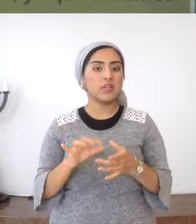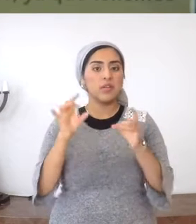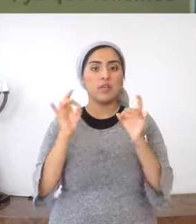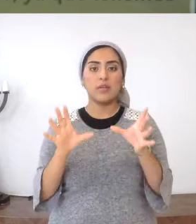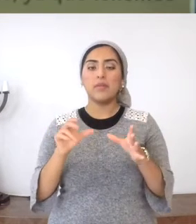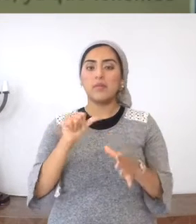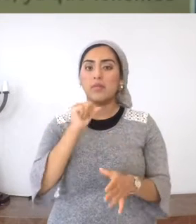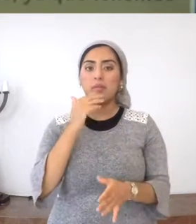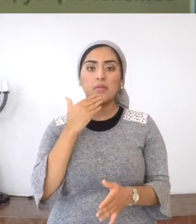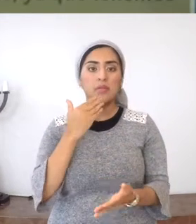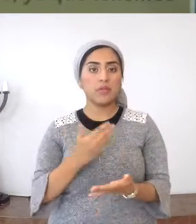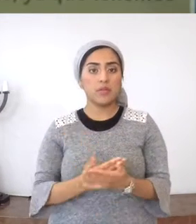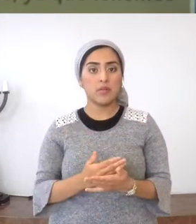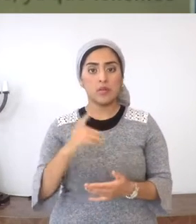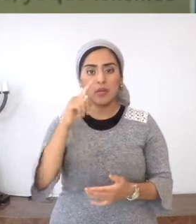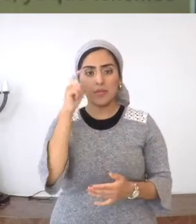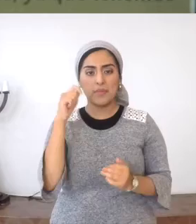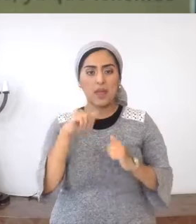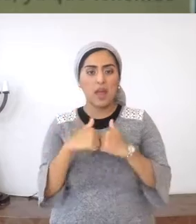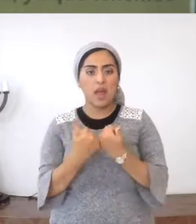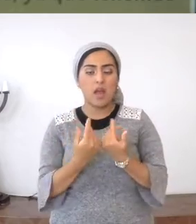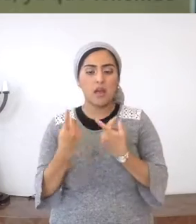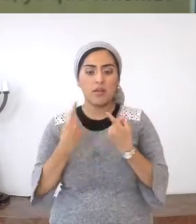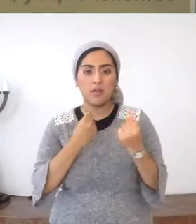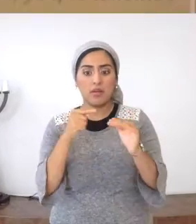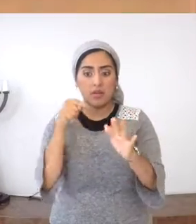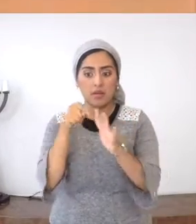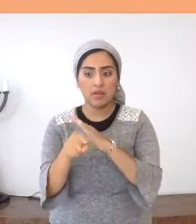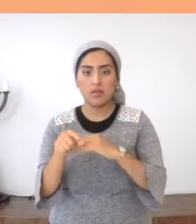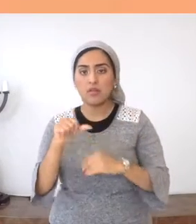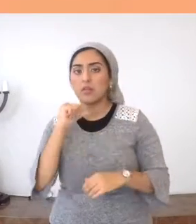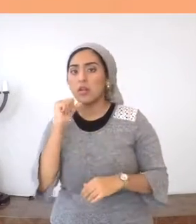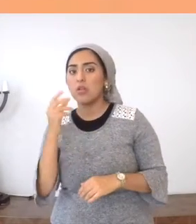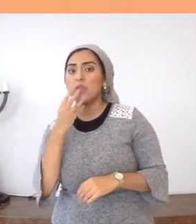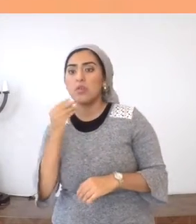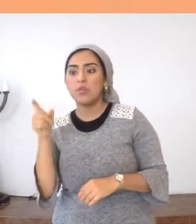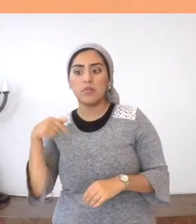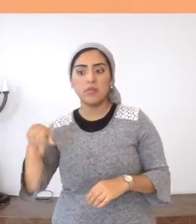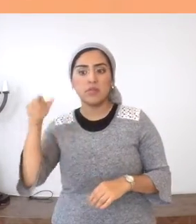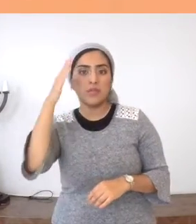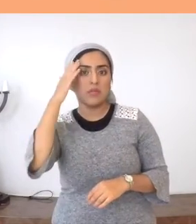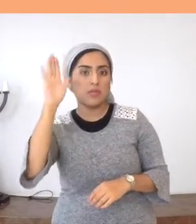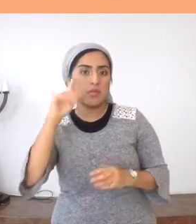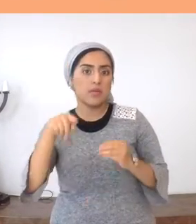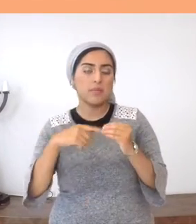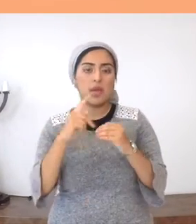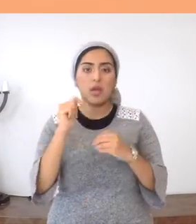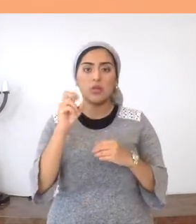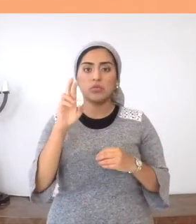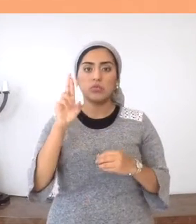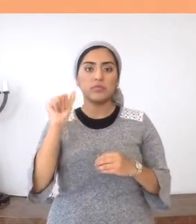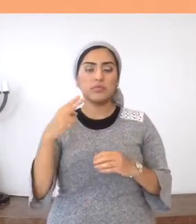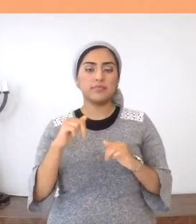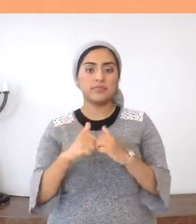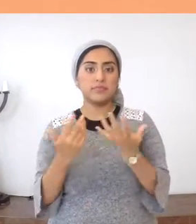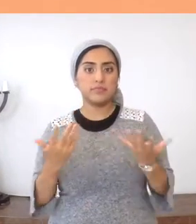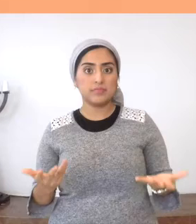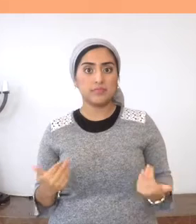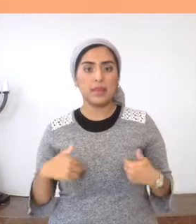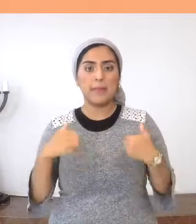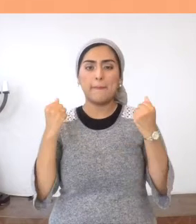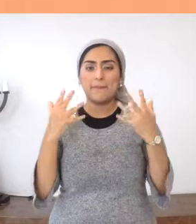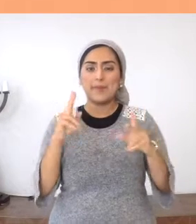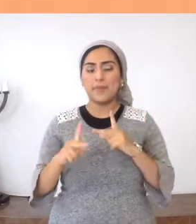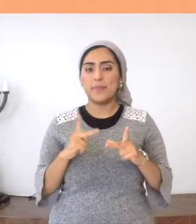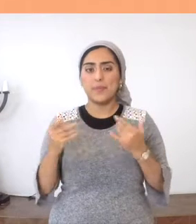Bendito sea Él Esto es otra abominación Porque Cómo se van a estar Haciendo sacrificios Por gentiles Que ni siquiera Conocen la